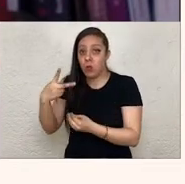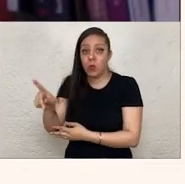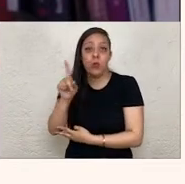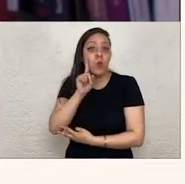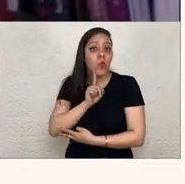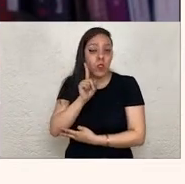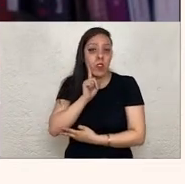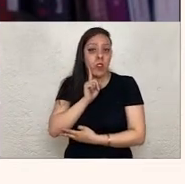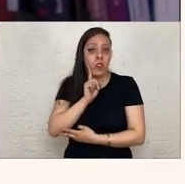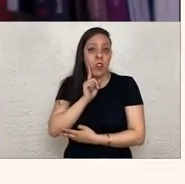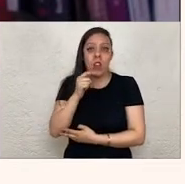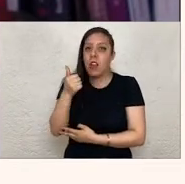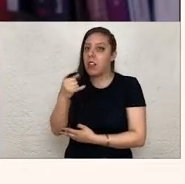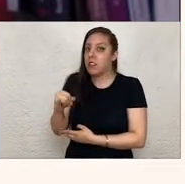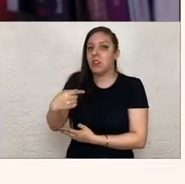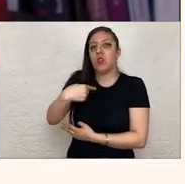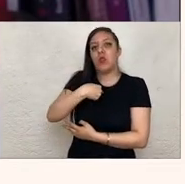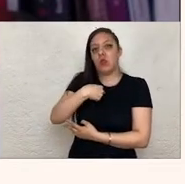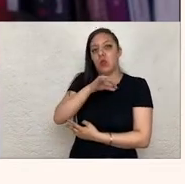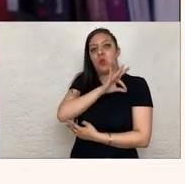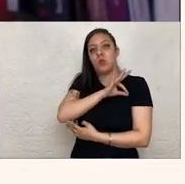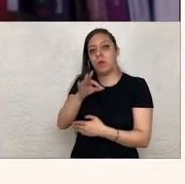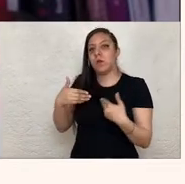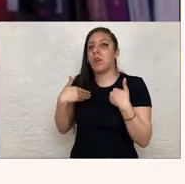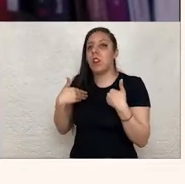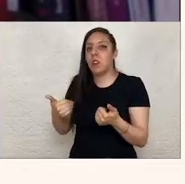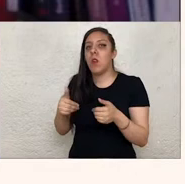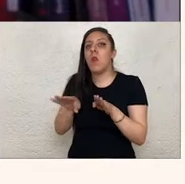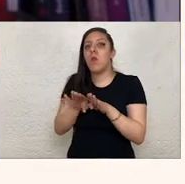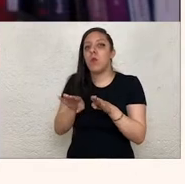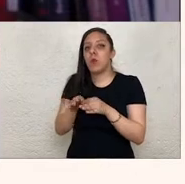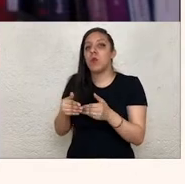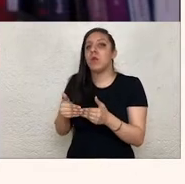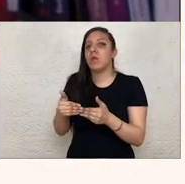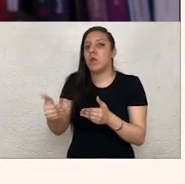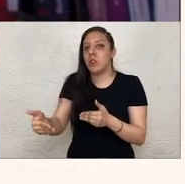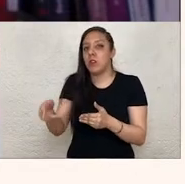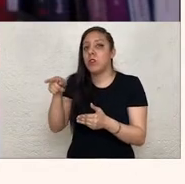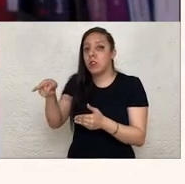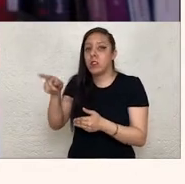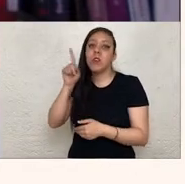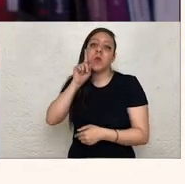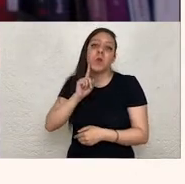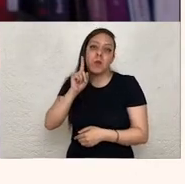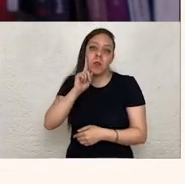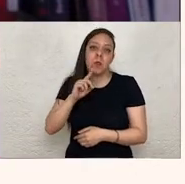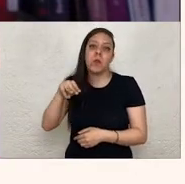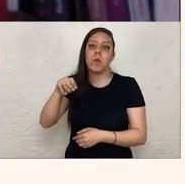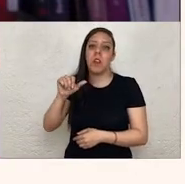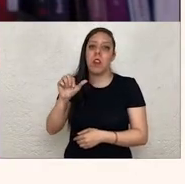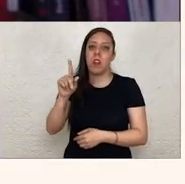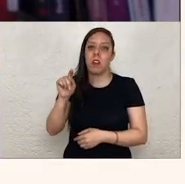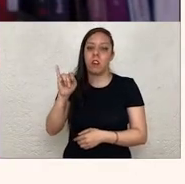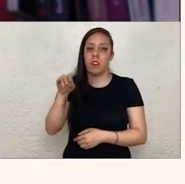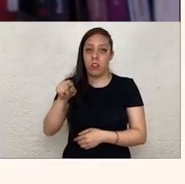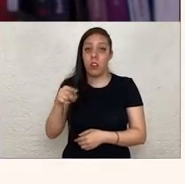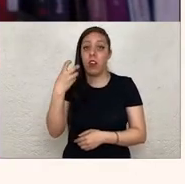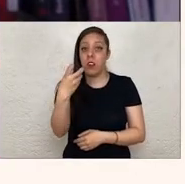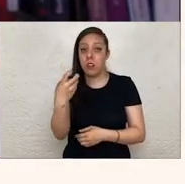de sus mujeres. Así es como yo puedo entender una continuidad, digamos, de la figura de